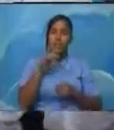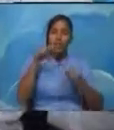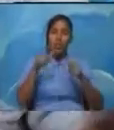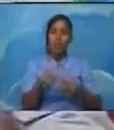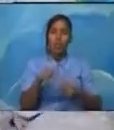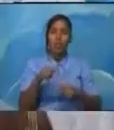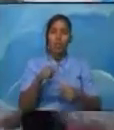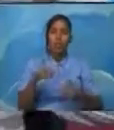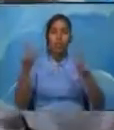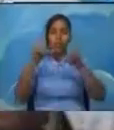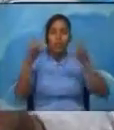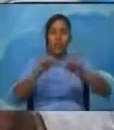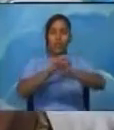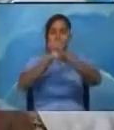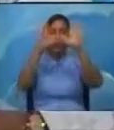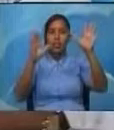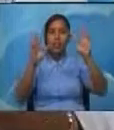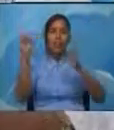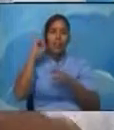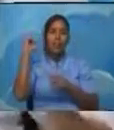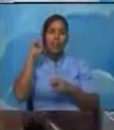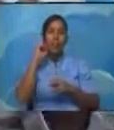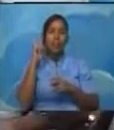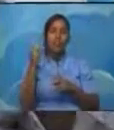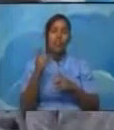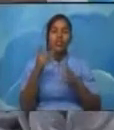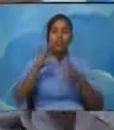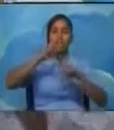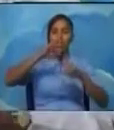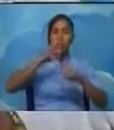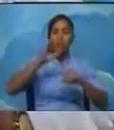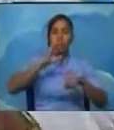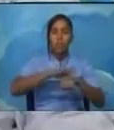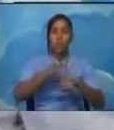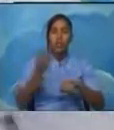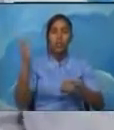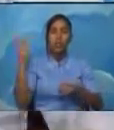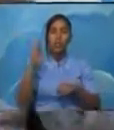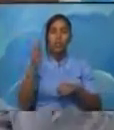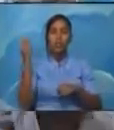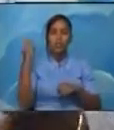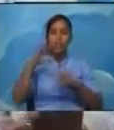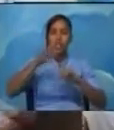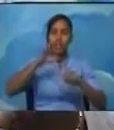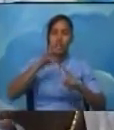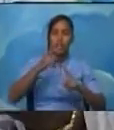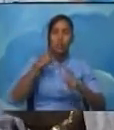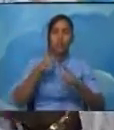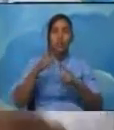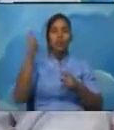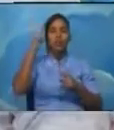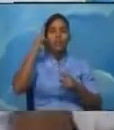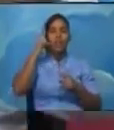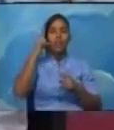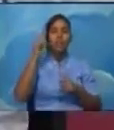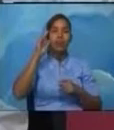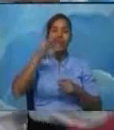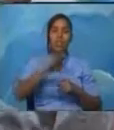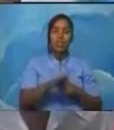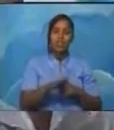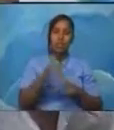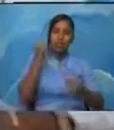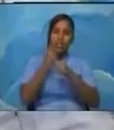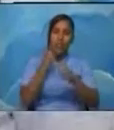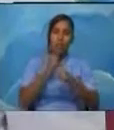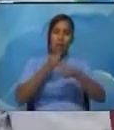estamos descosechando televisora, radio, hermano, y satélite, porque pronto viene un satélite. Pero no saben de dónde viene todo esto. Esto viene de un